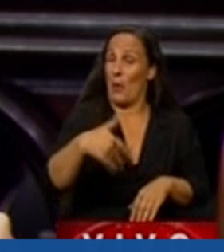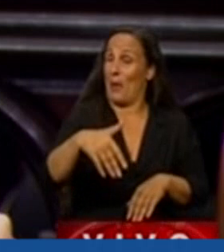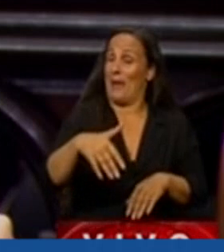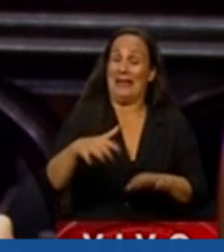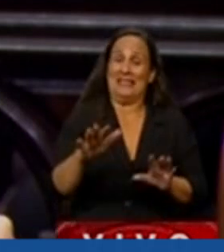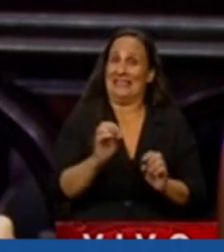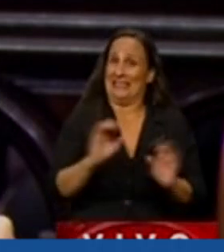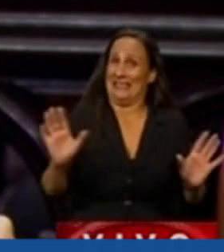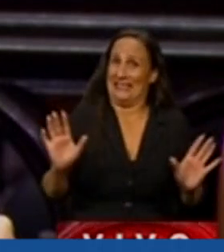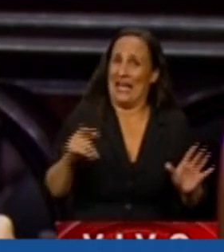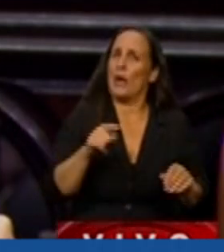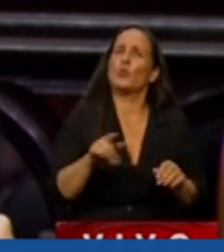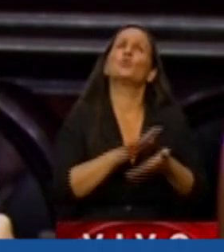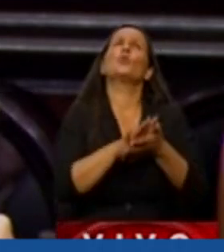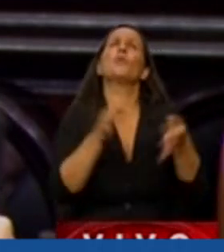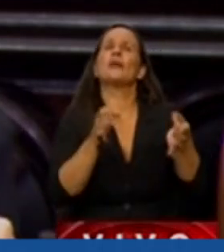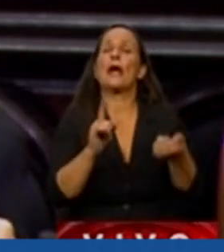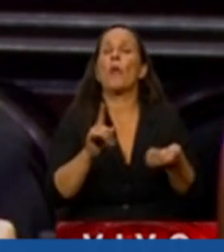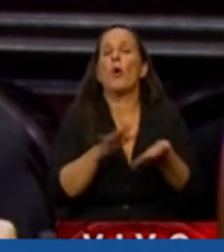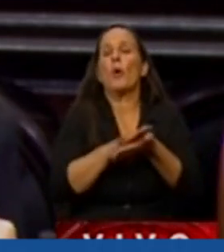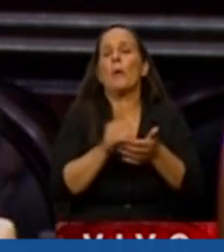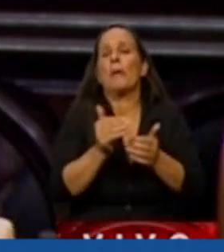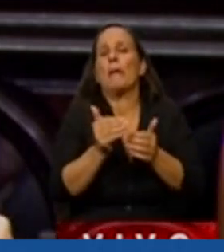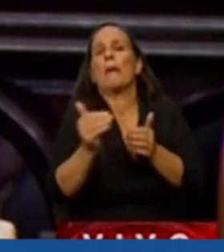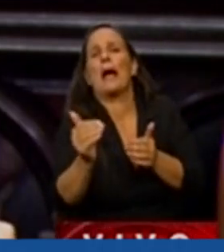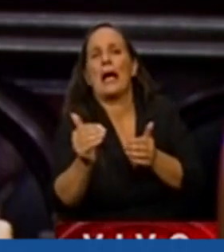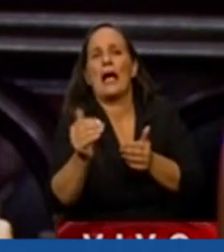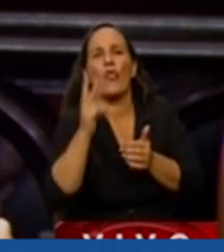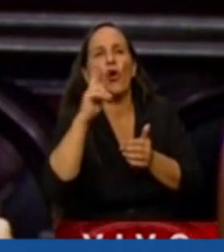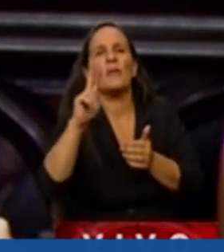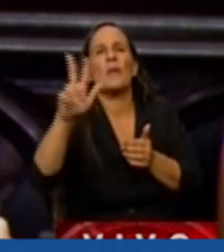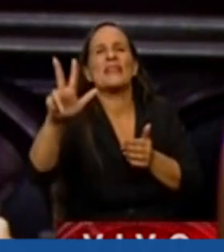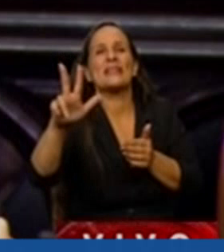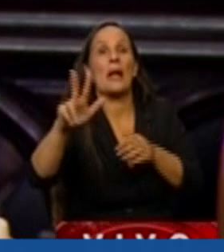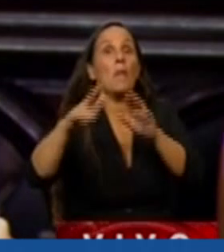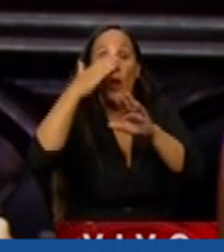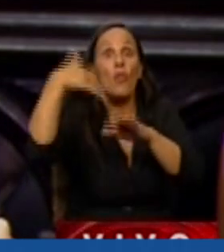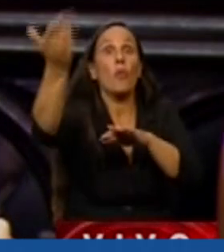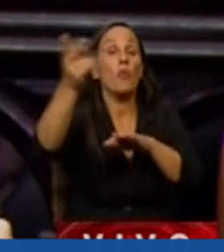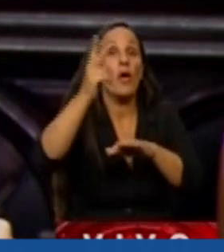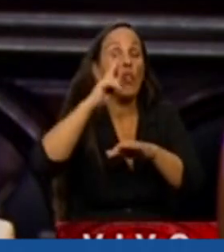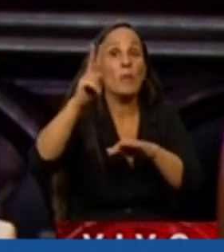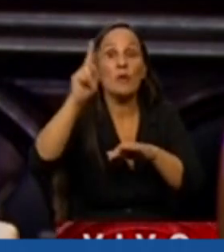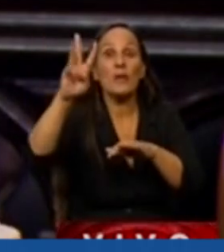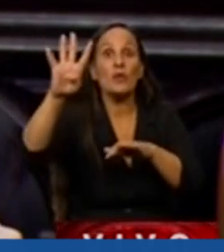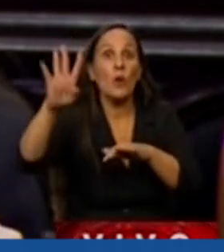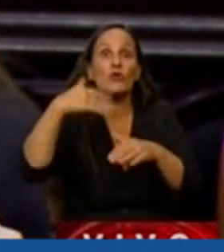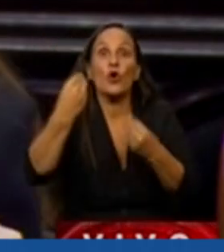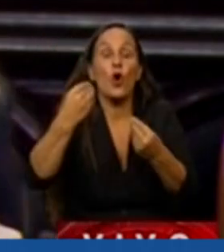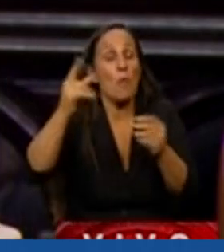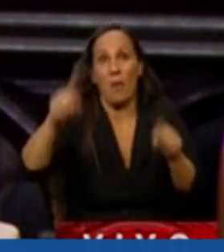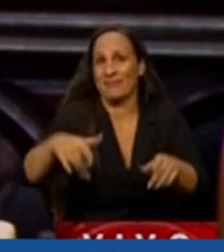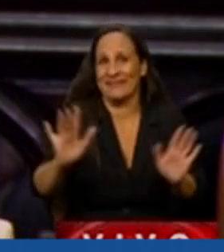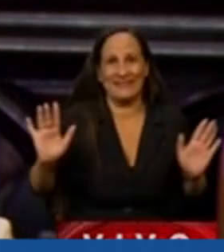la que compra tiempo hasta 2023 y no despeja 2024, eso no es cierto.